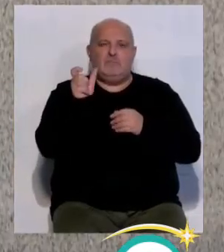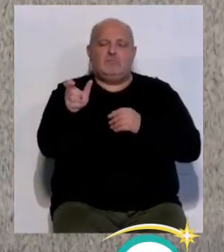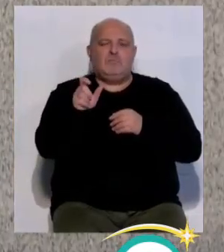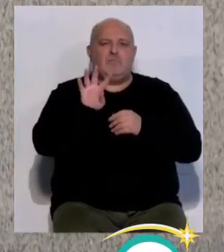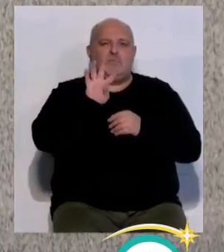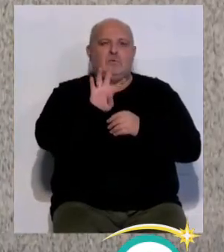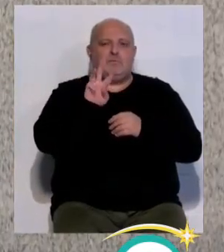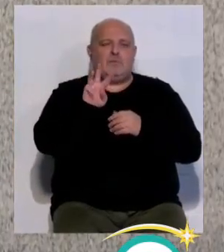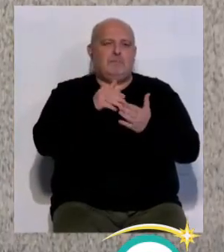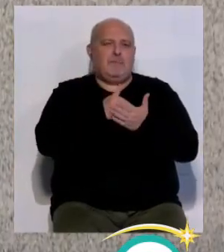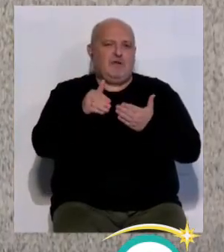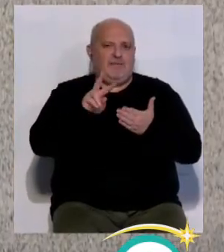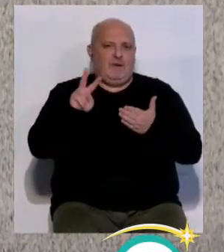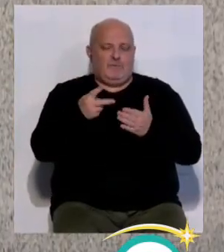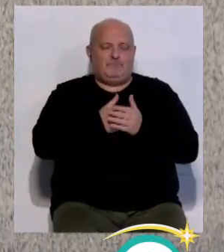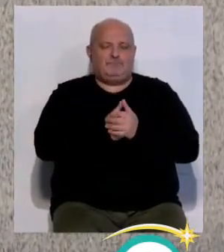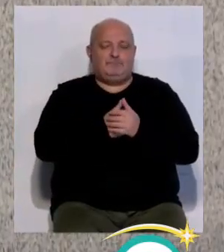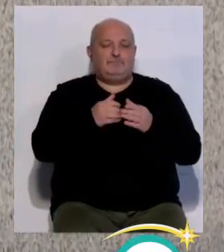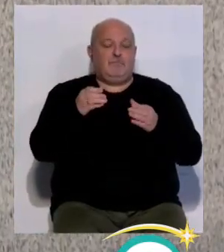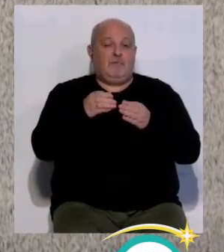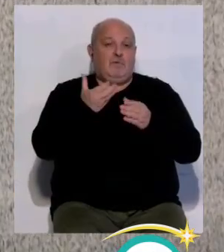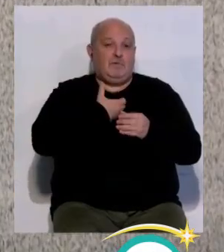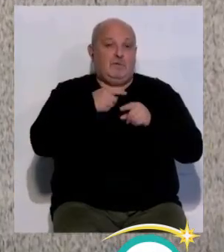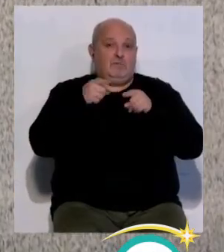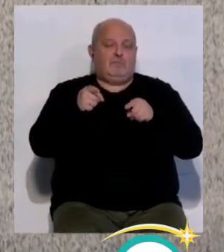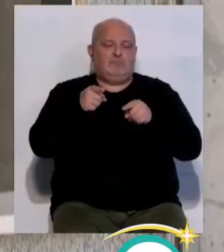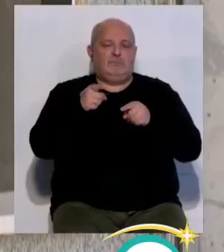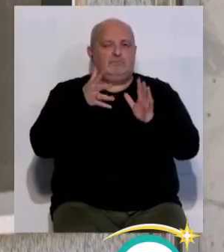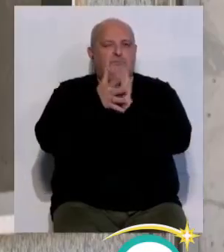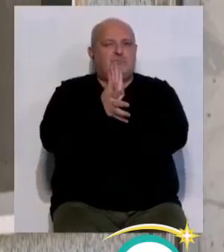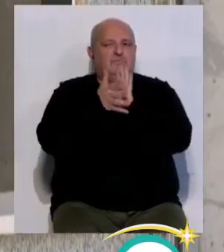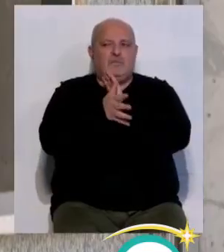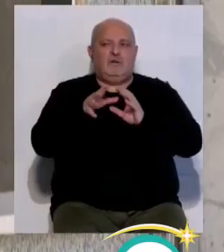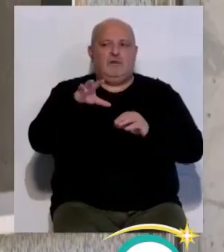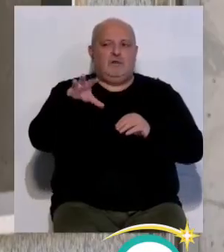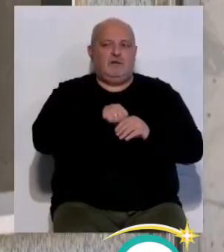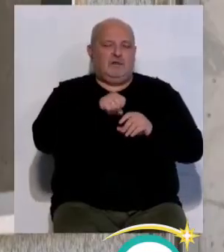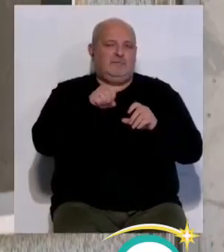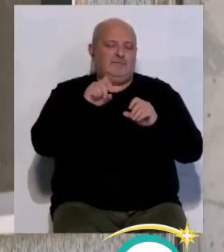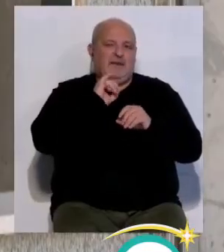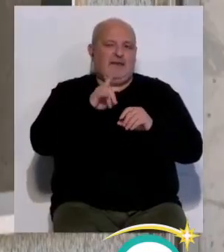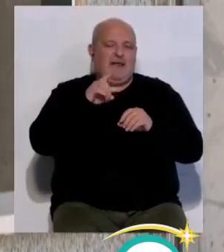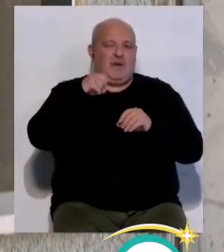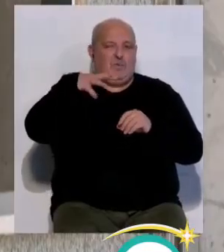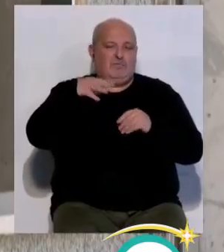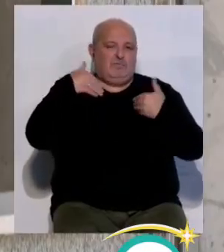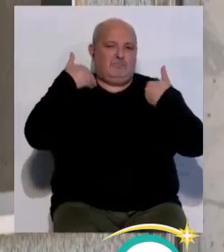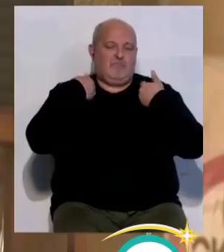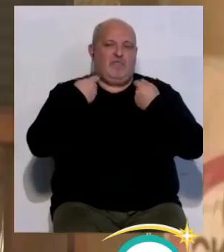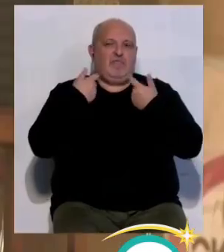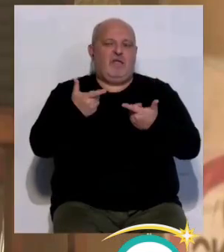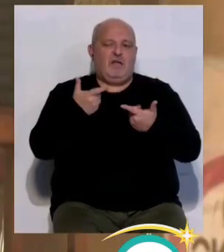de 43 millones de euros. El equipo de gobierno ha explicado que la adquisición de esta energía eléctrica en bloque